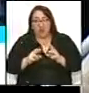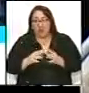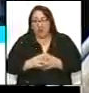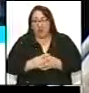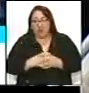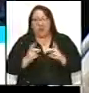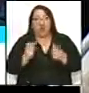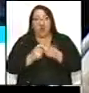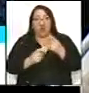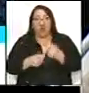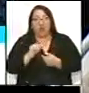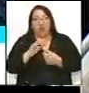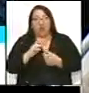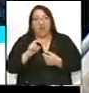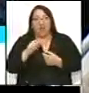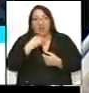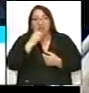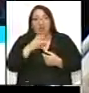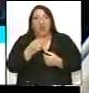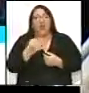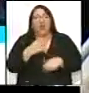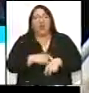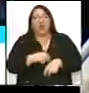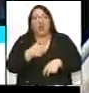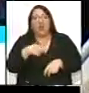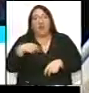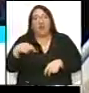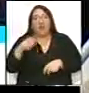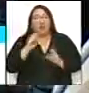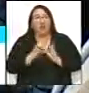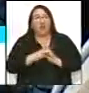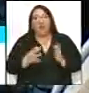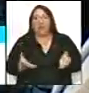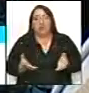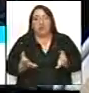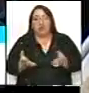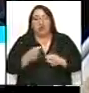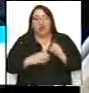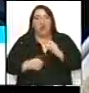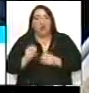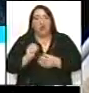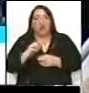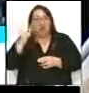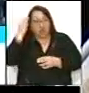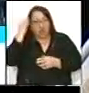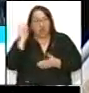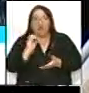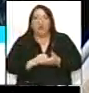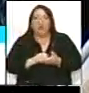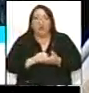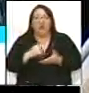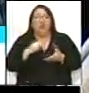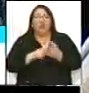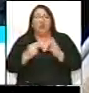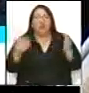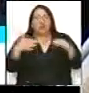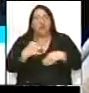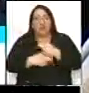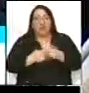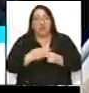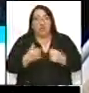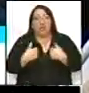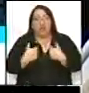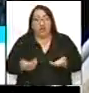el congresista Iberico decía cuánto tuvo APP, ¿no? Que ha sido la organización política que más presencia nacional